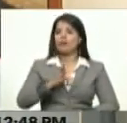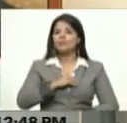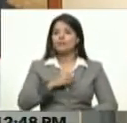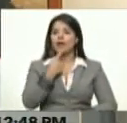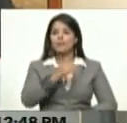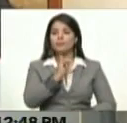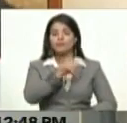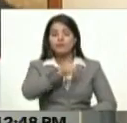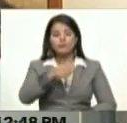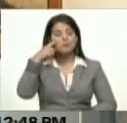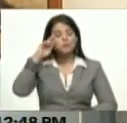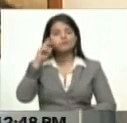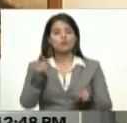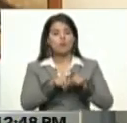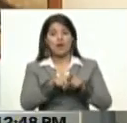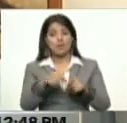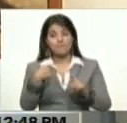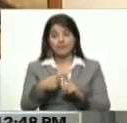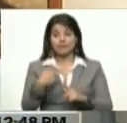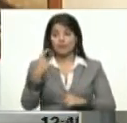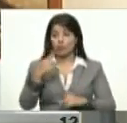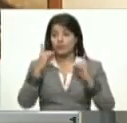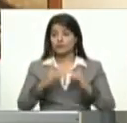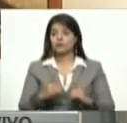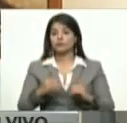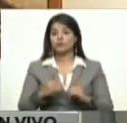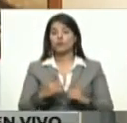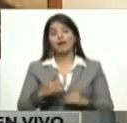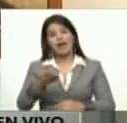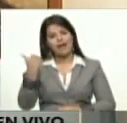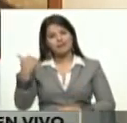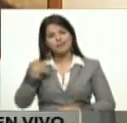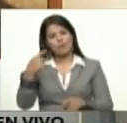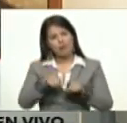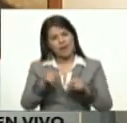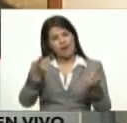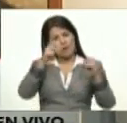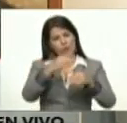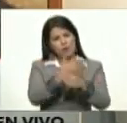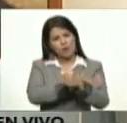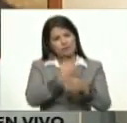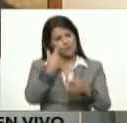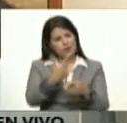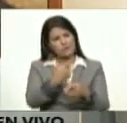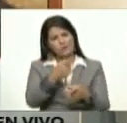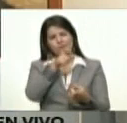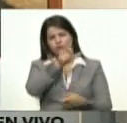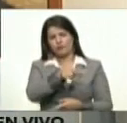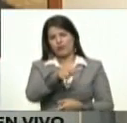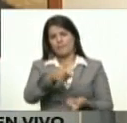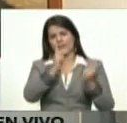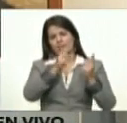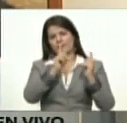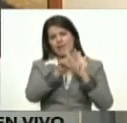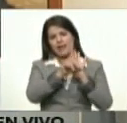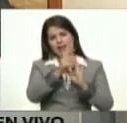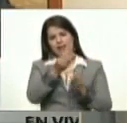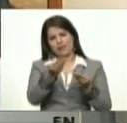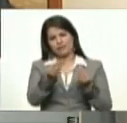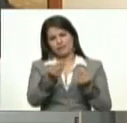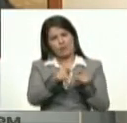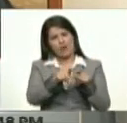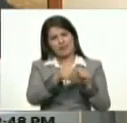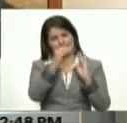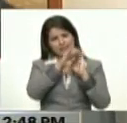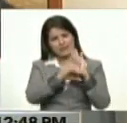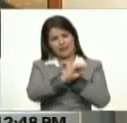inflación. Además, una segunda decisión, que era otro tipo de conciliación irregular que permitía la ley, que tiene que ver